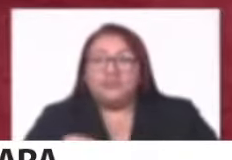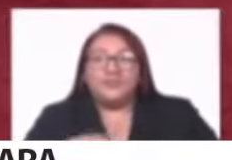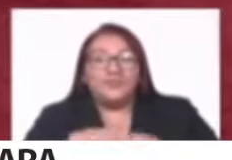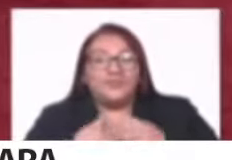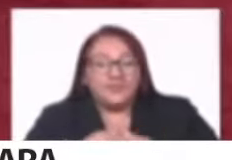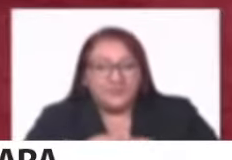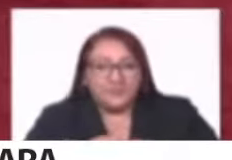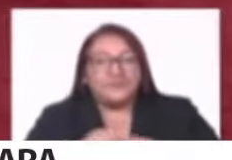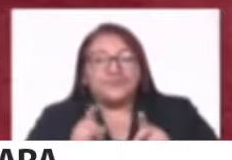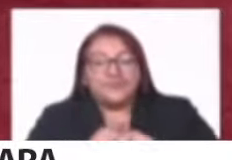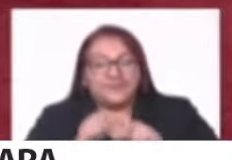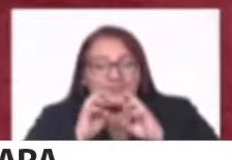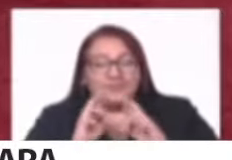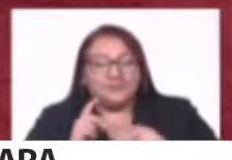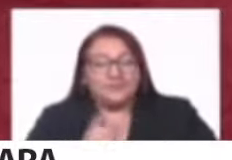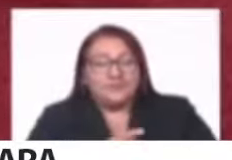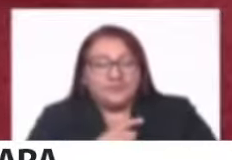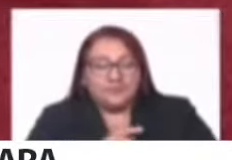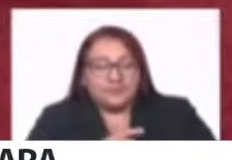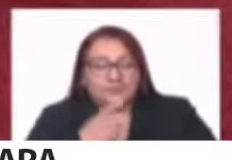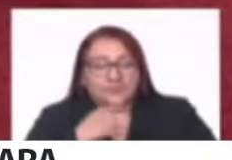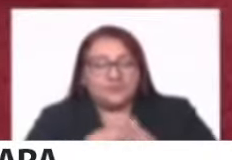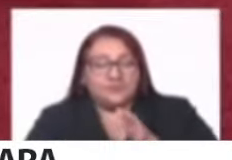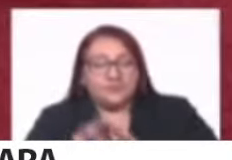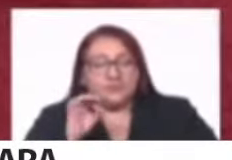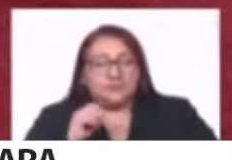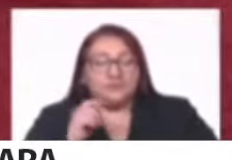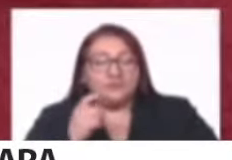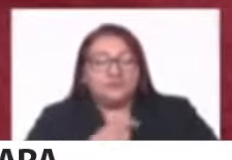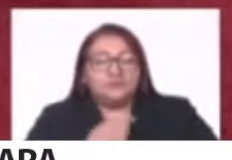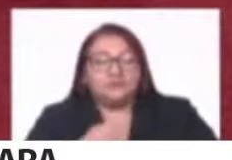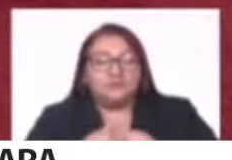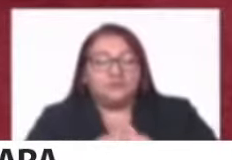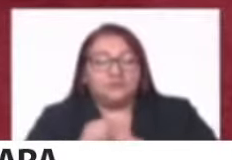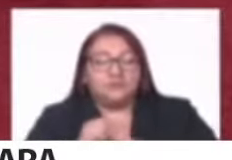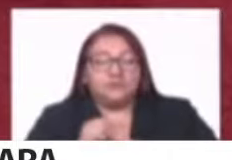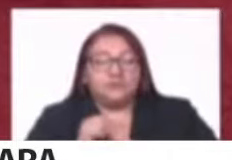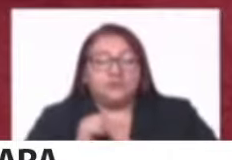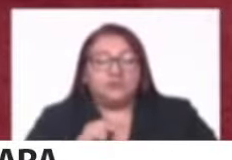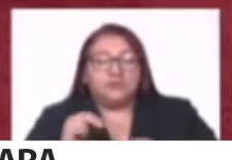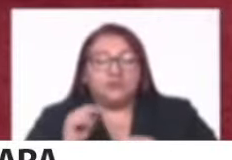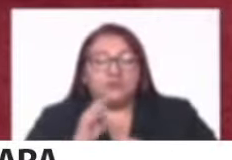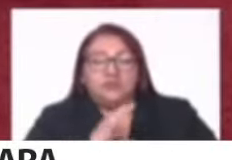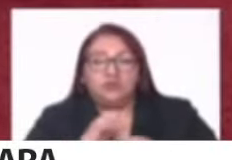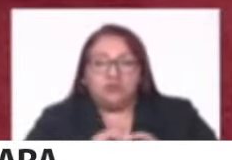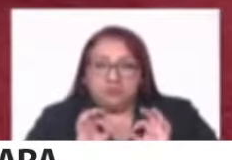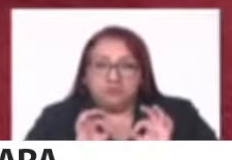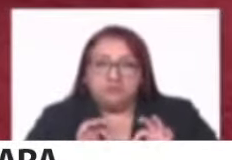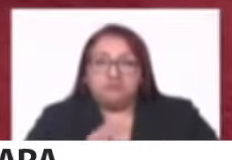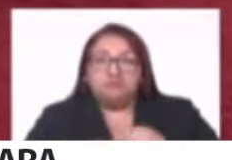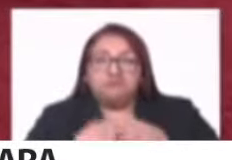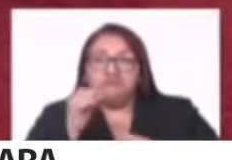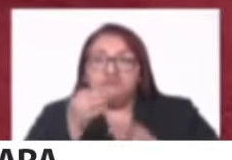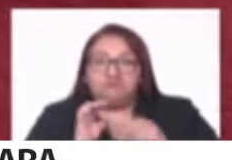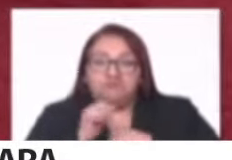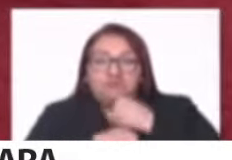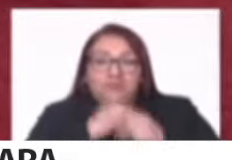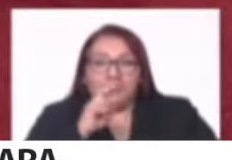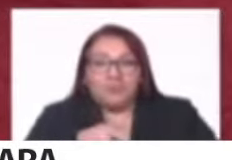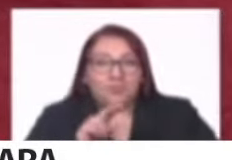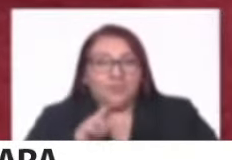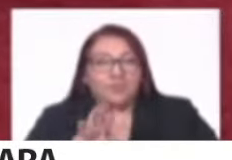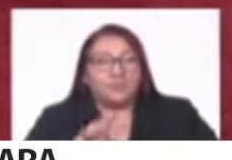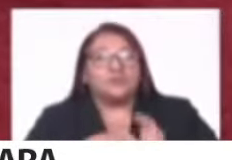marco de una respuesta rápida para la acción inmediata de los tres niveles de gobierno, el presupuesto del